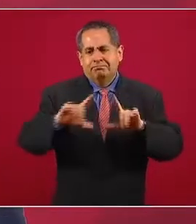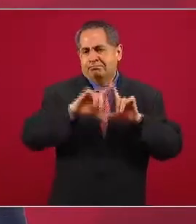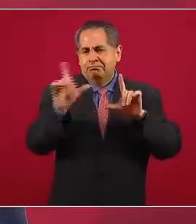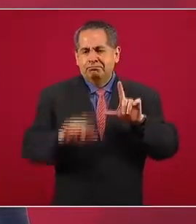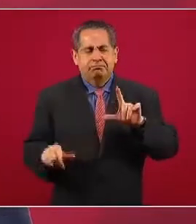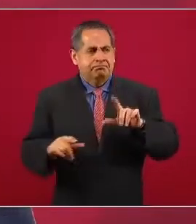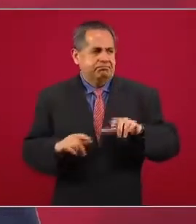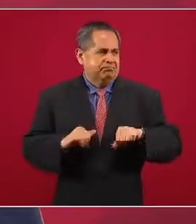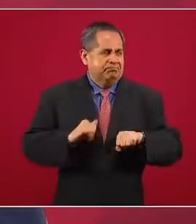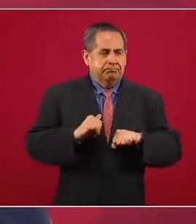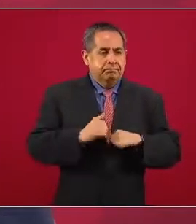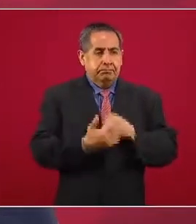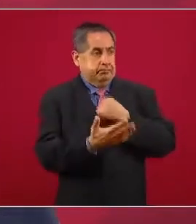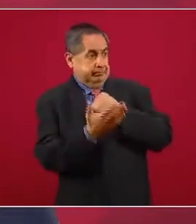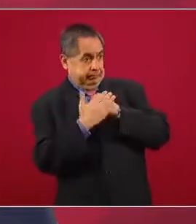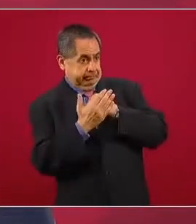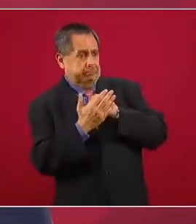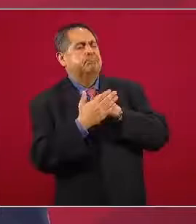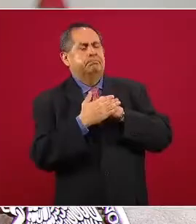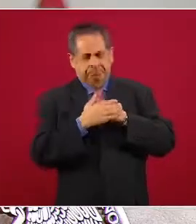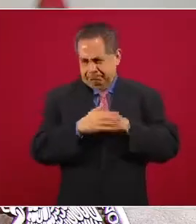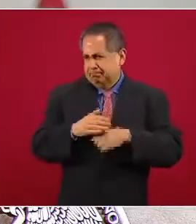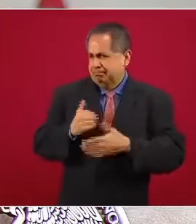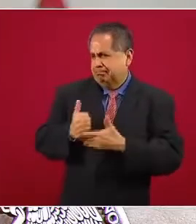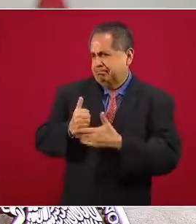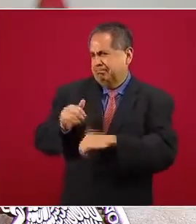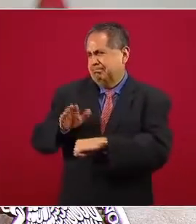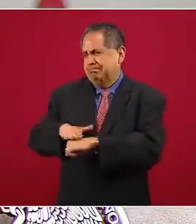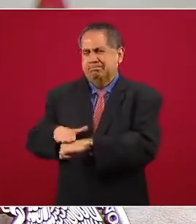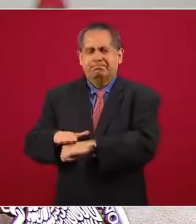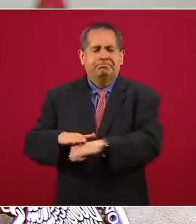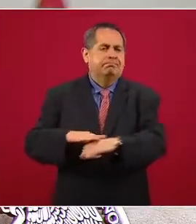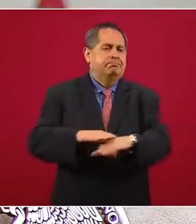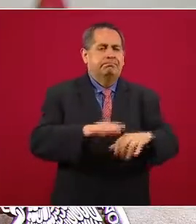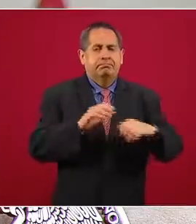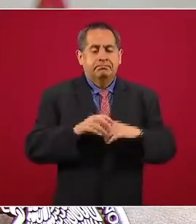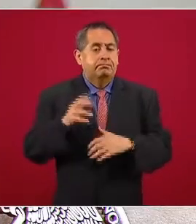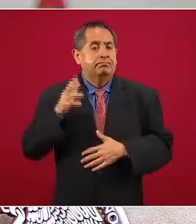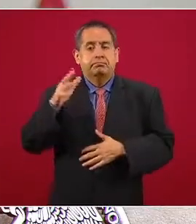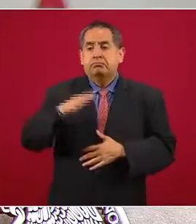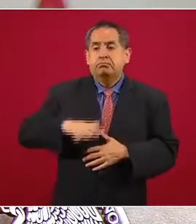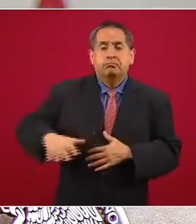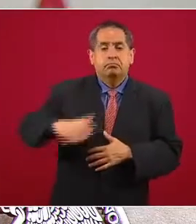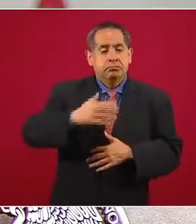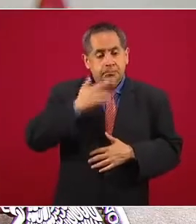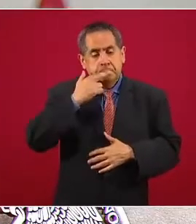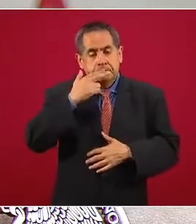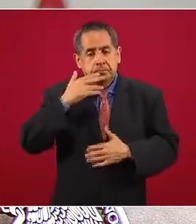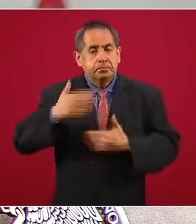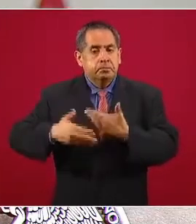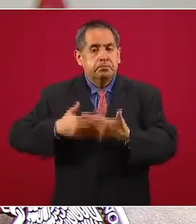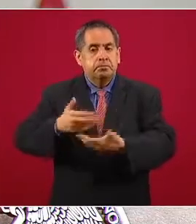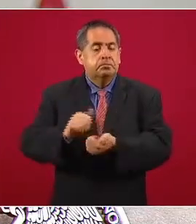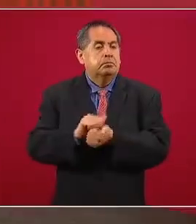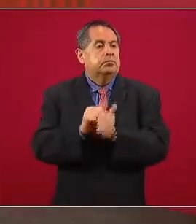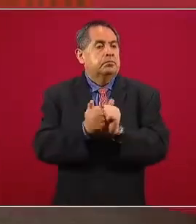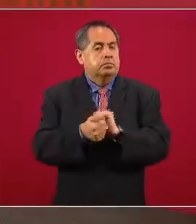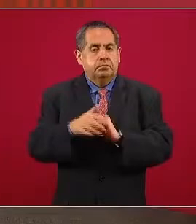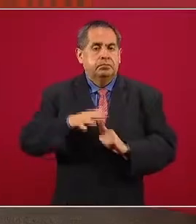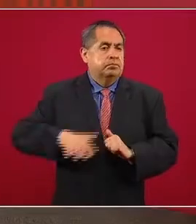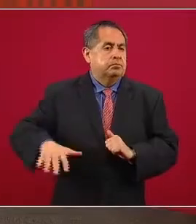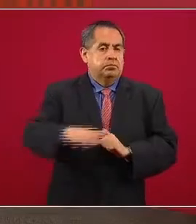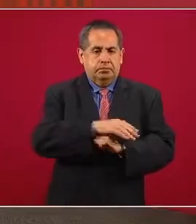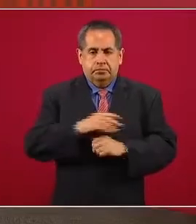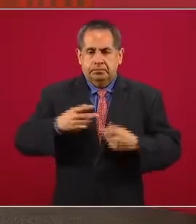llamado de la autoridad y del presidente de la República por mejorar las condiciones sociales de la mayor parte de